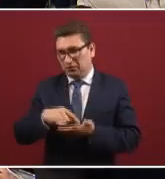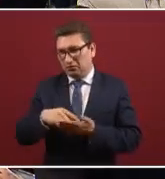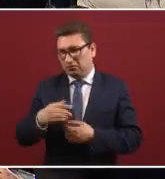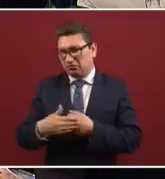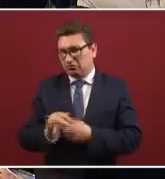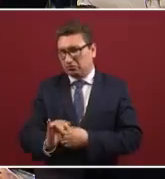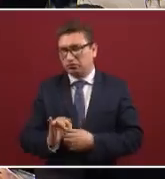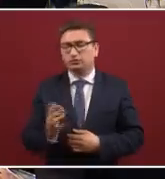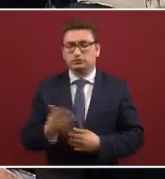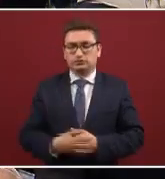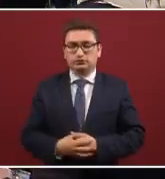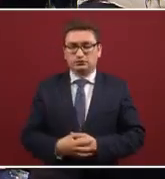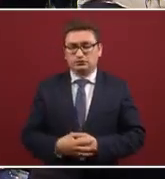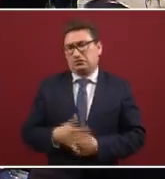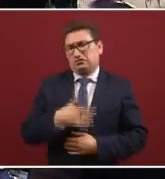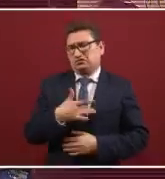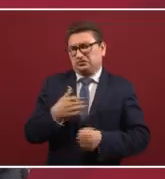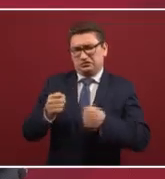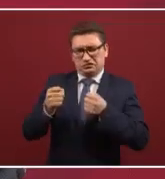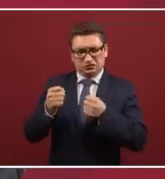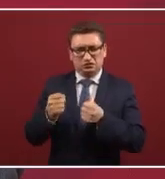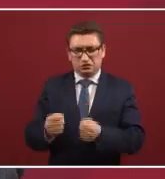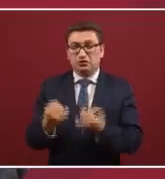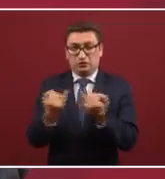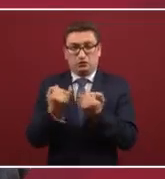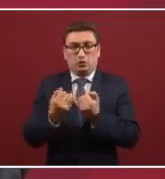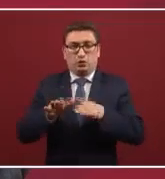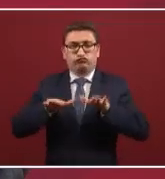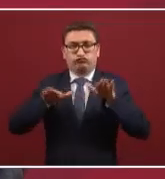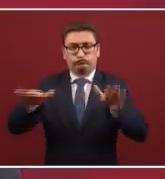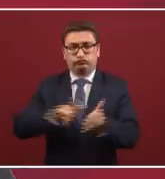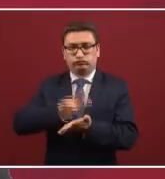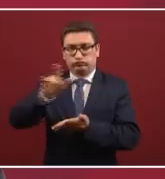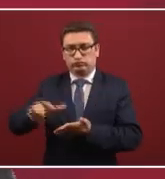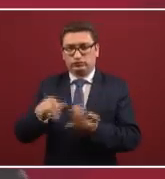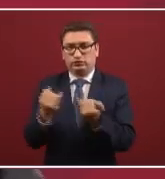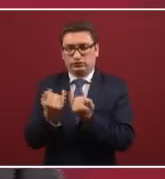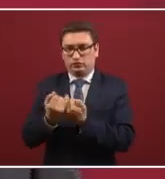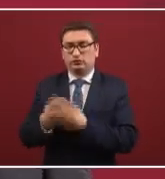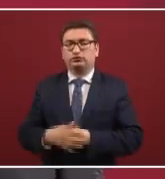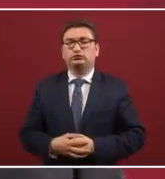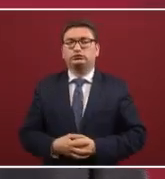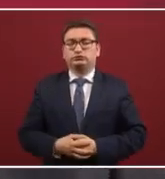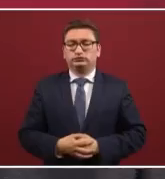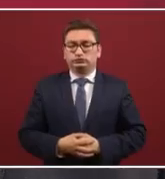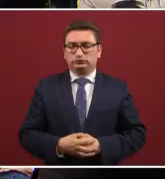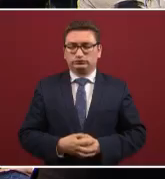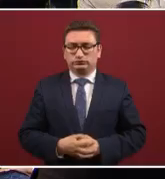Sí, seguramente, y de la industria aeronáutica y aeroespacial. ¿Y ahí en ese rubro